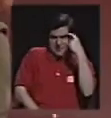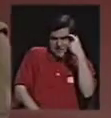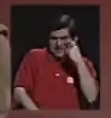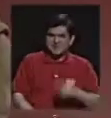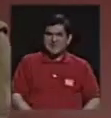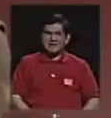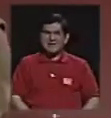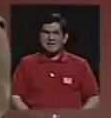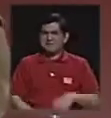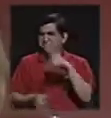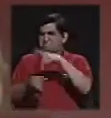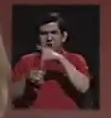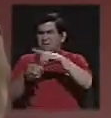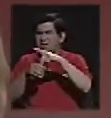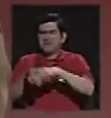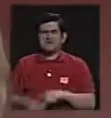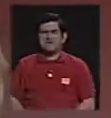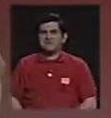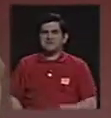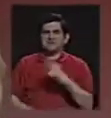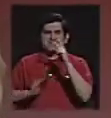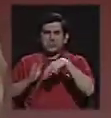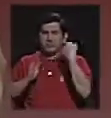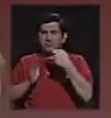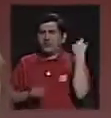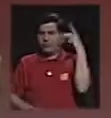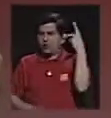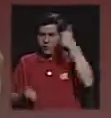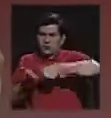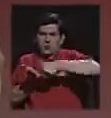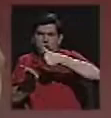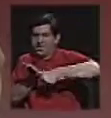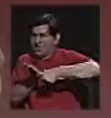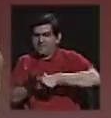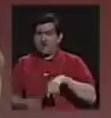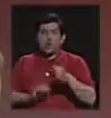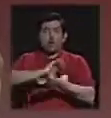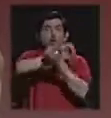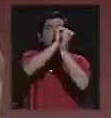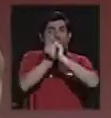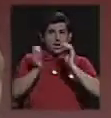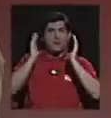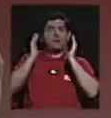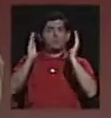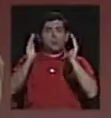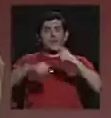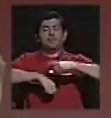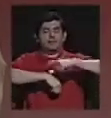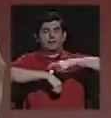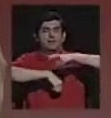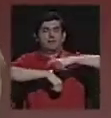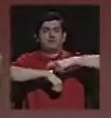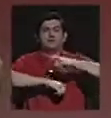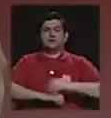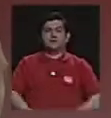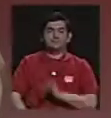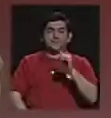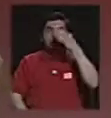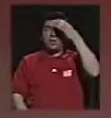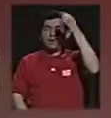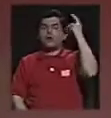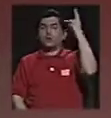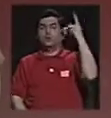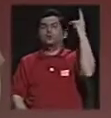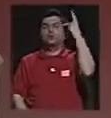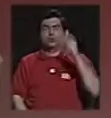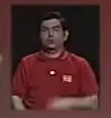del juego político partidario, del juego político electoral. Y ese es un cambio grande de época y de cultura